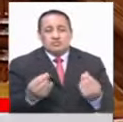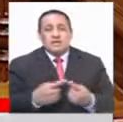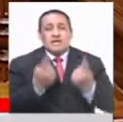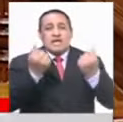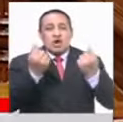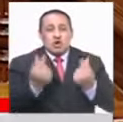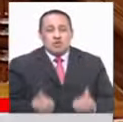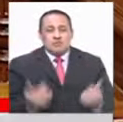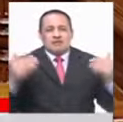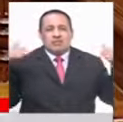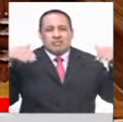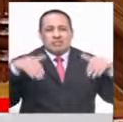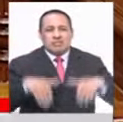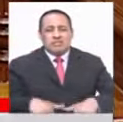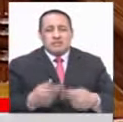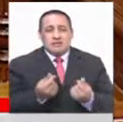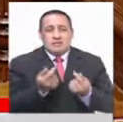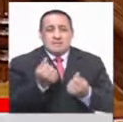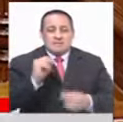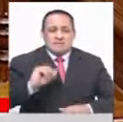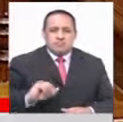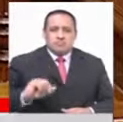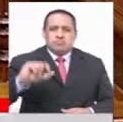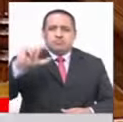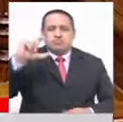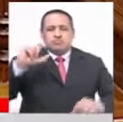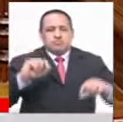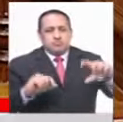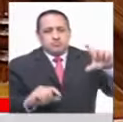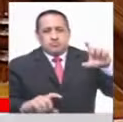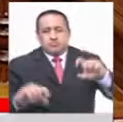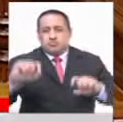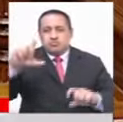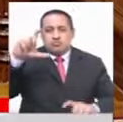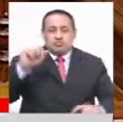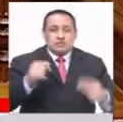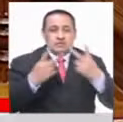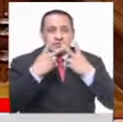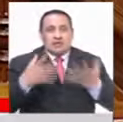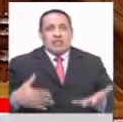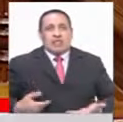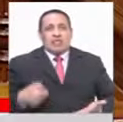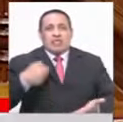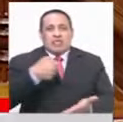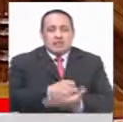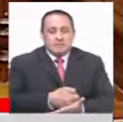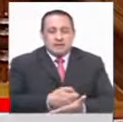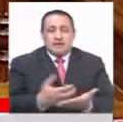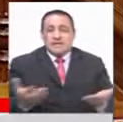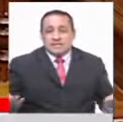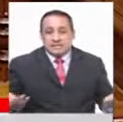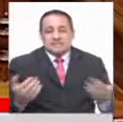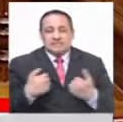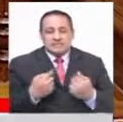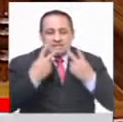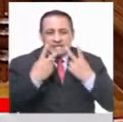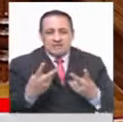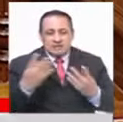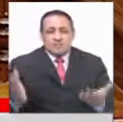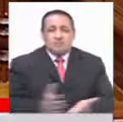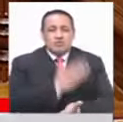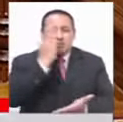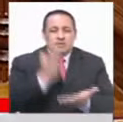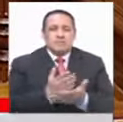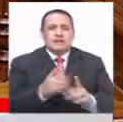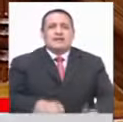economía destruida, con precios que de tanto elevarse se hacen inaccesibles. A esto, por desgracia,